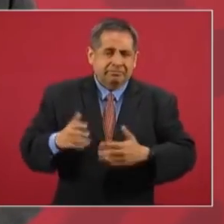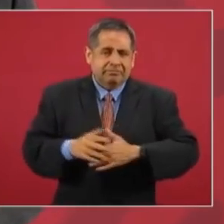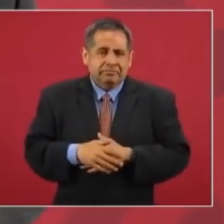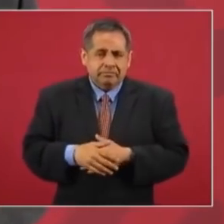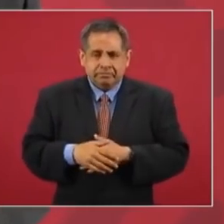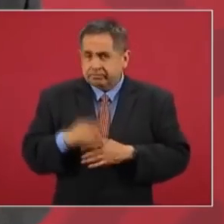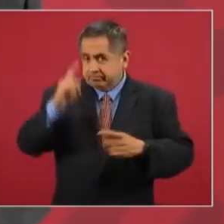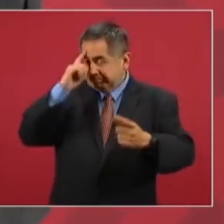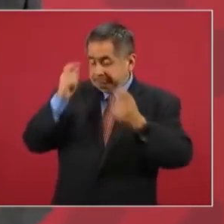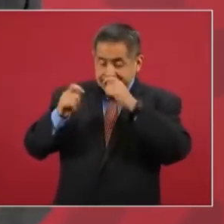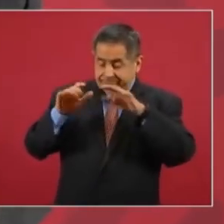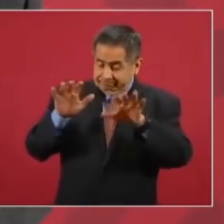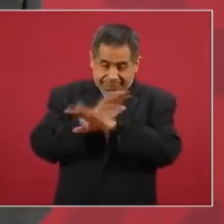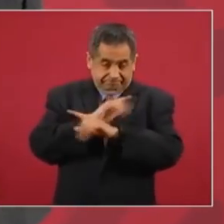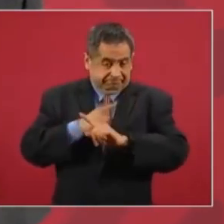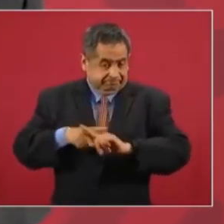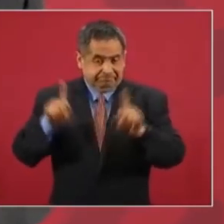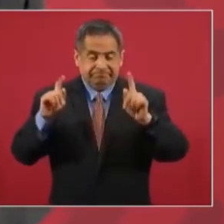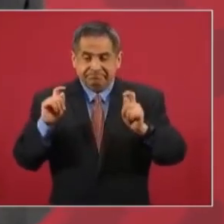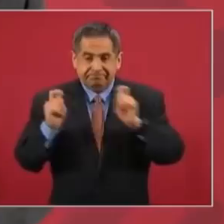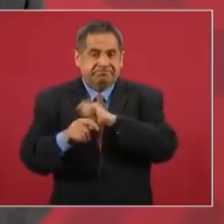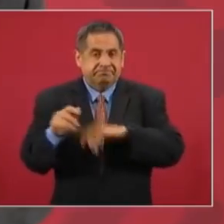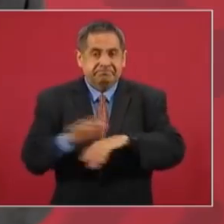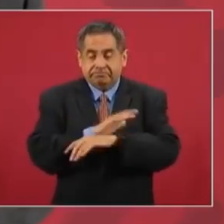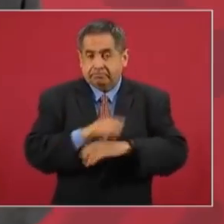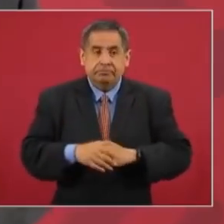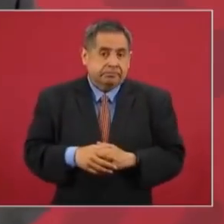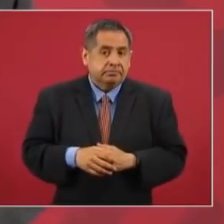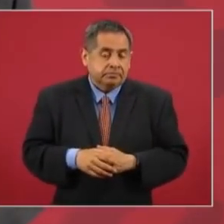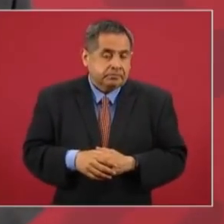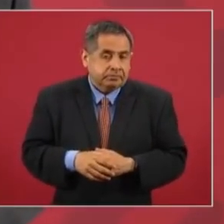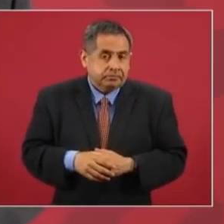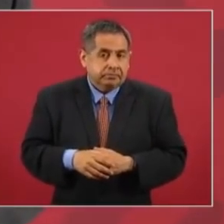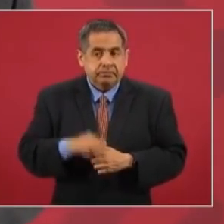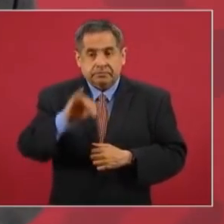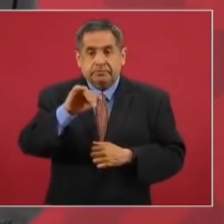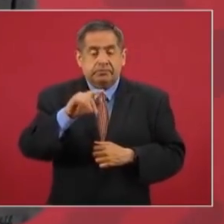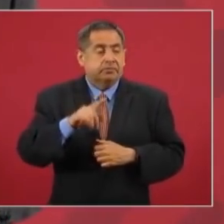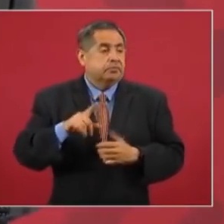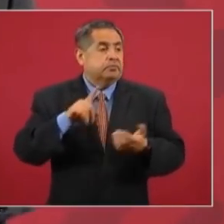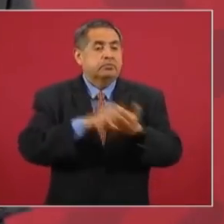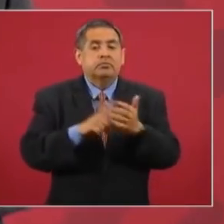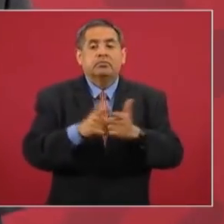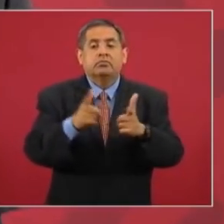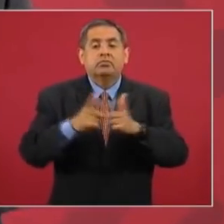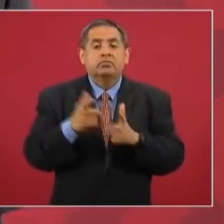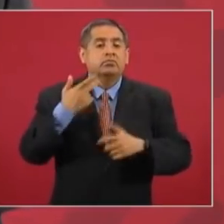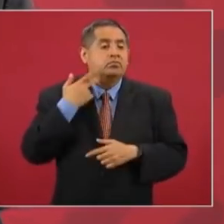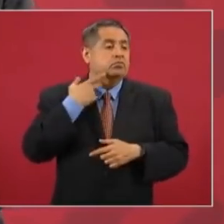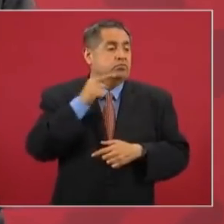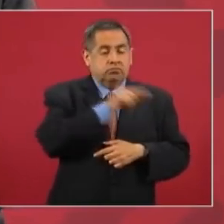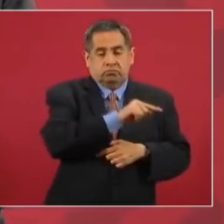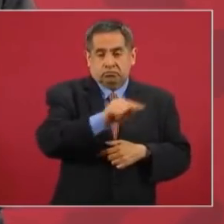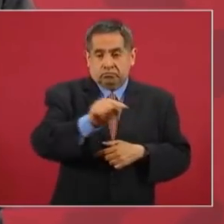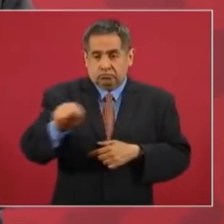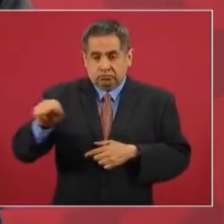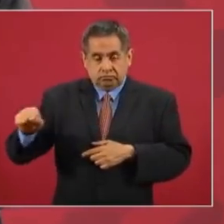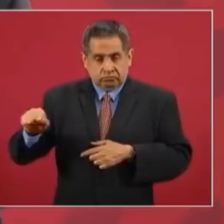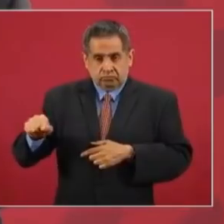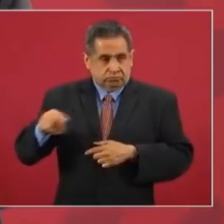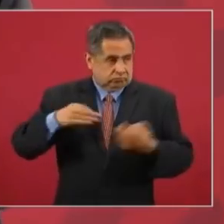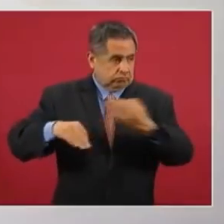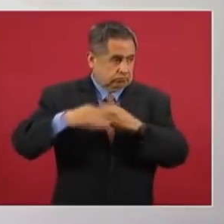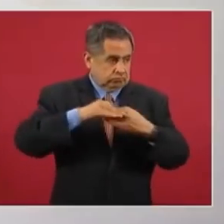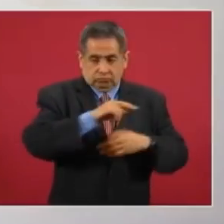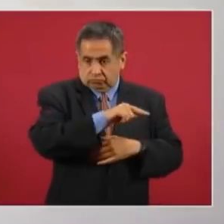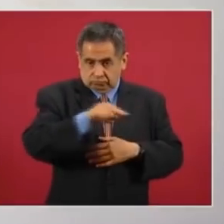Ya cambió esto completamente. Y sí, en el caso de todos los partidos y en